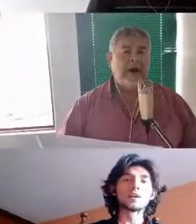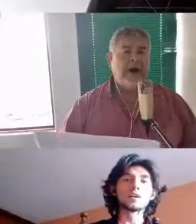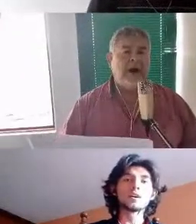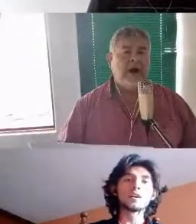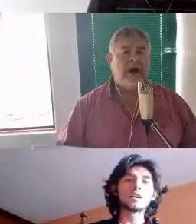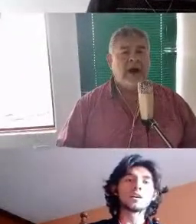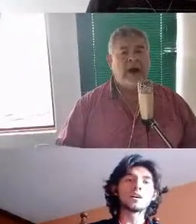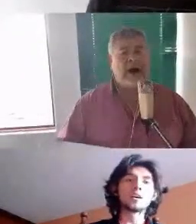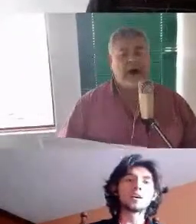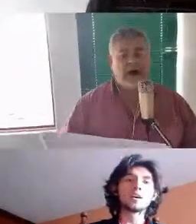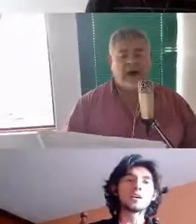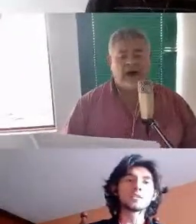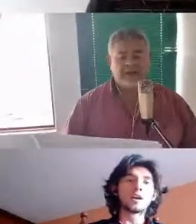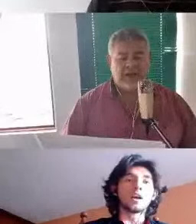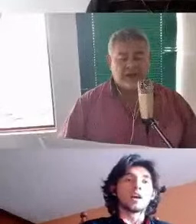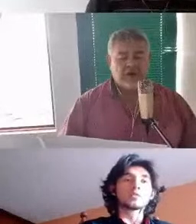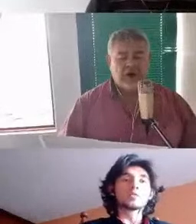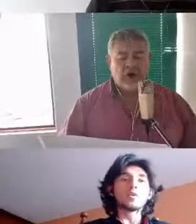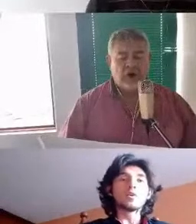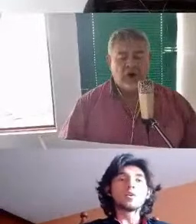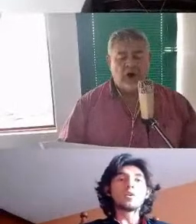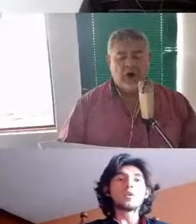la paz,